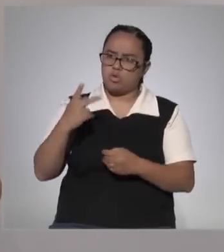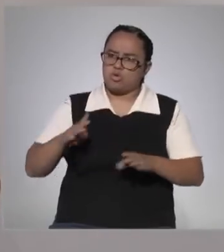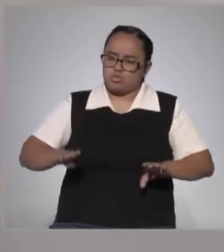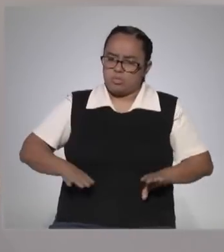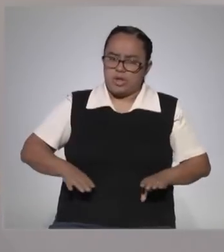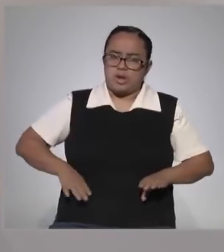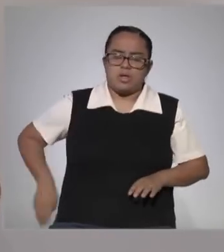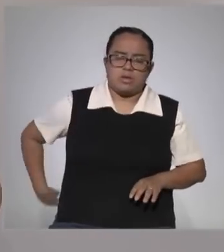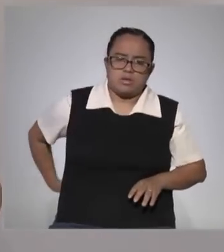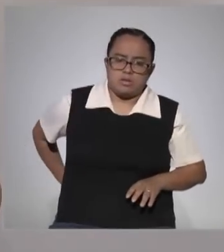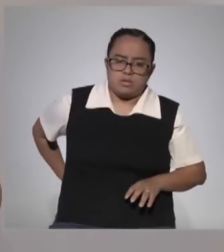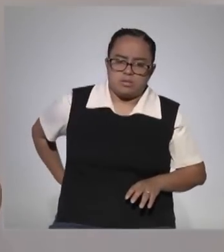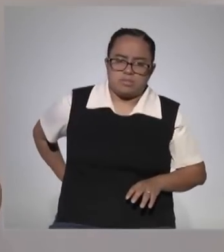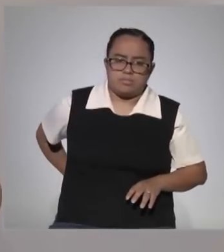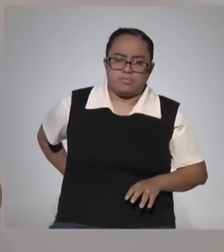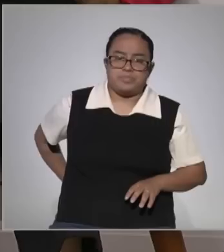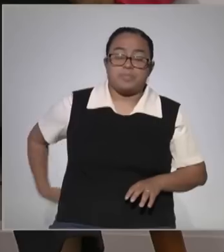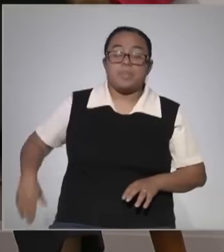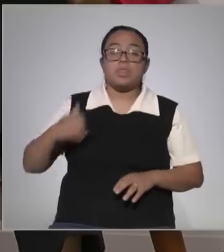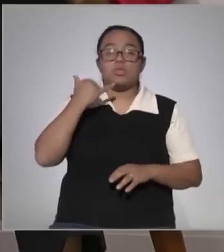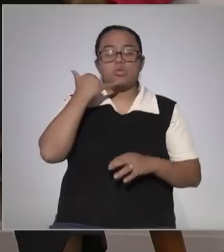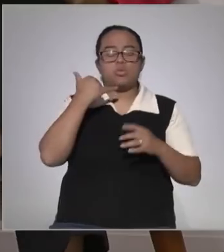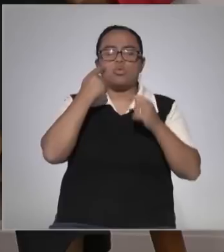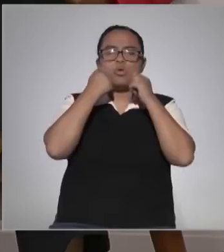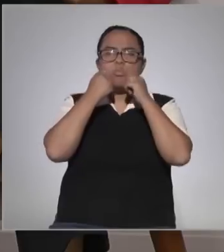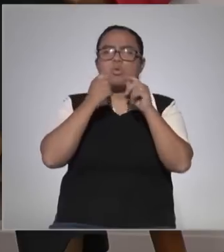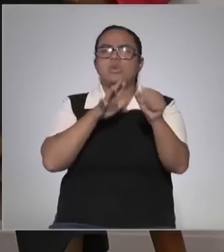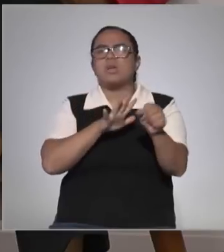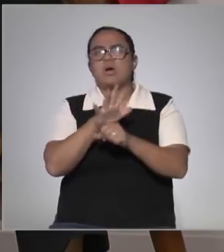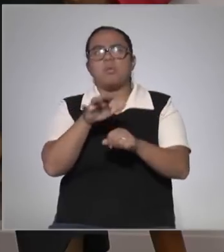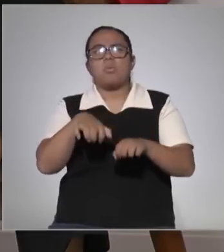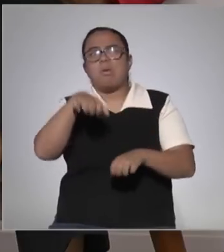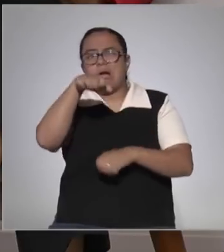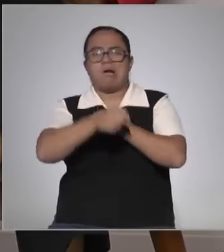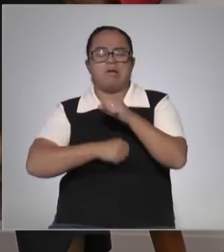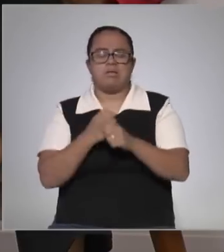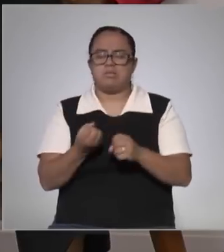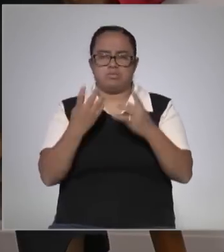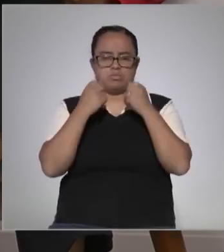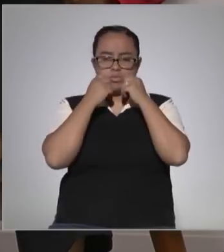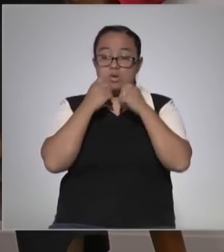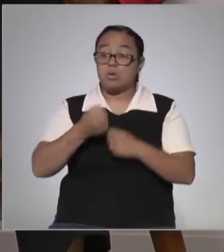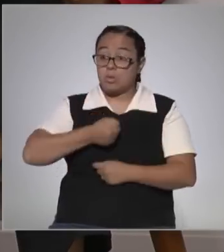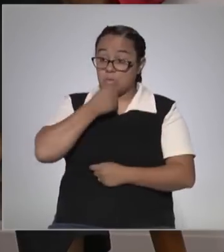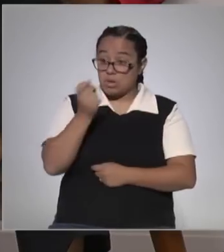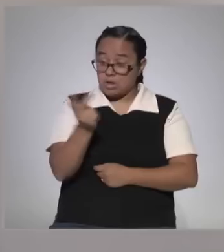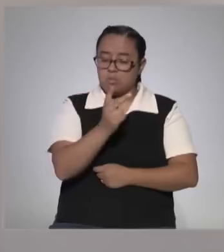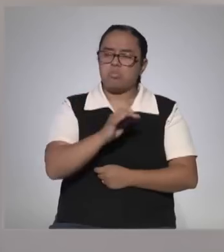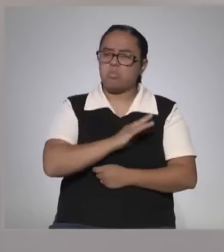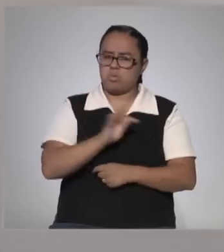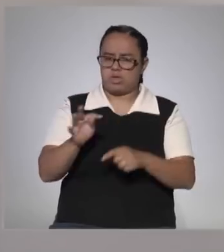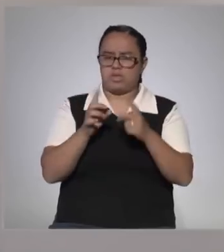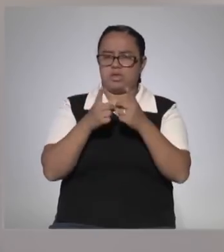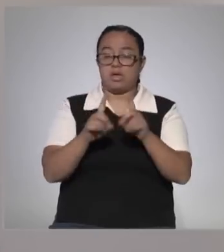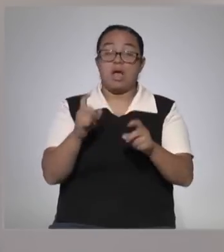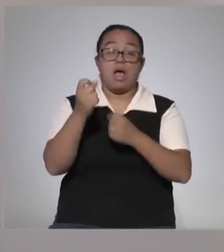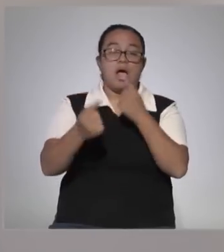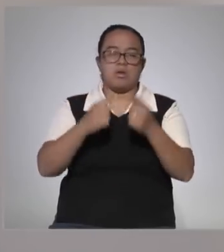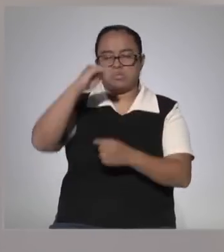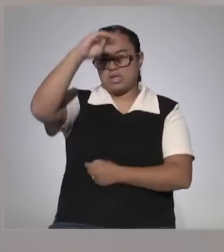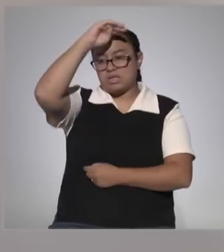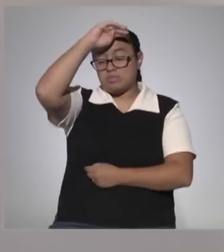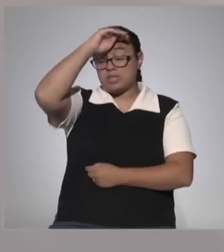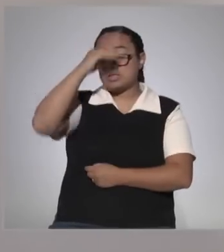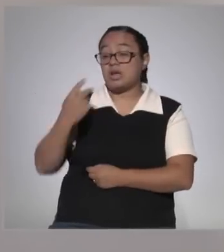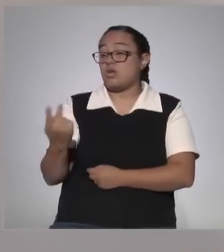ser posible a cualquier edad. Y es posible el divorcio en la vejez. Es posible el divorcio en la vejez. Muchas personas esperan creyendo que es lo mejor para